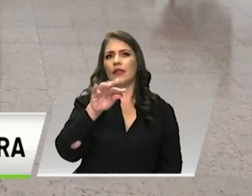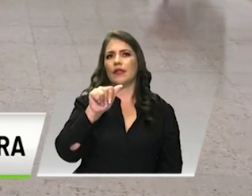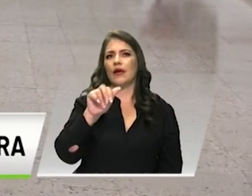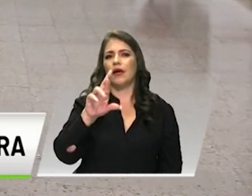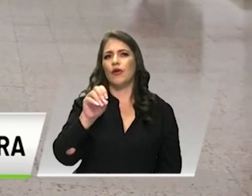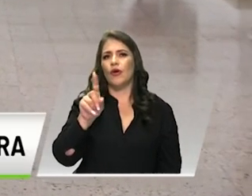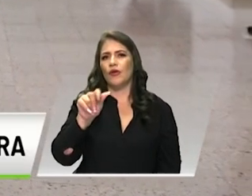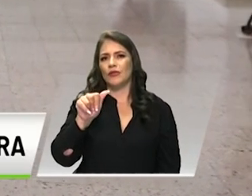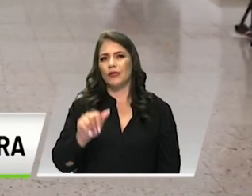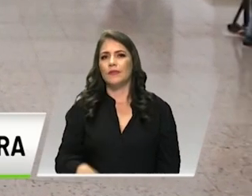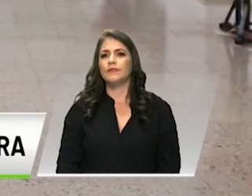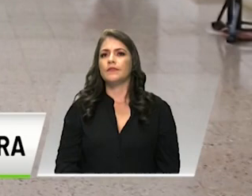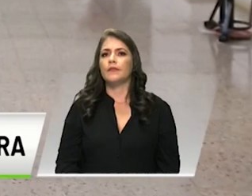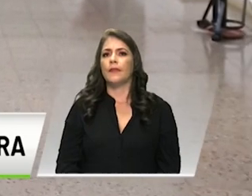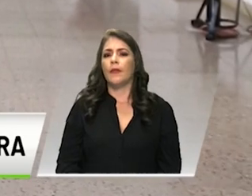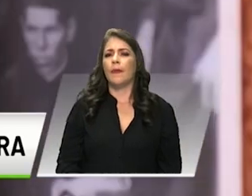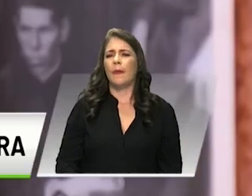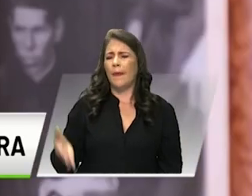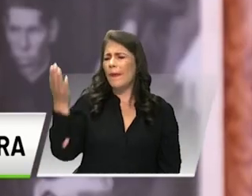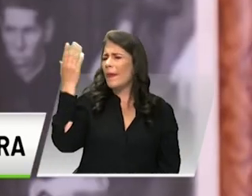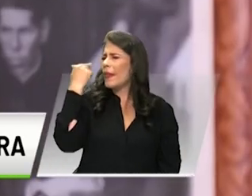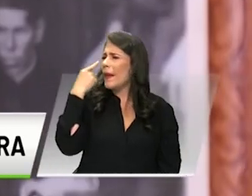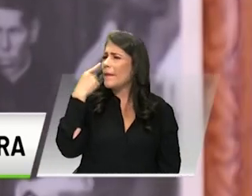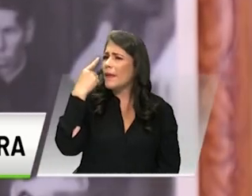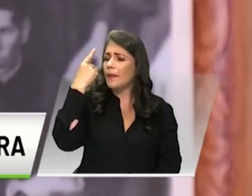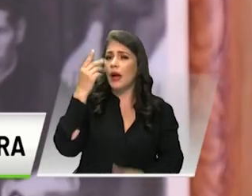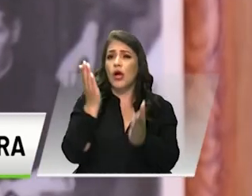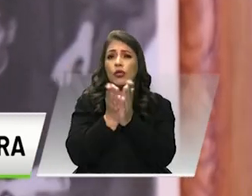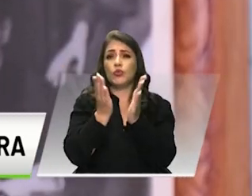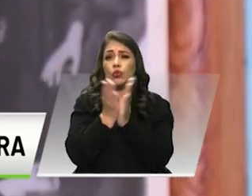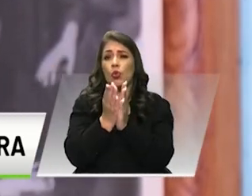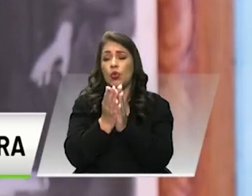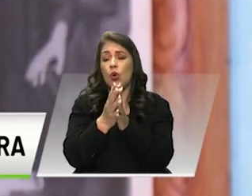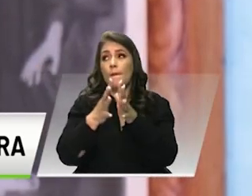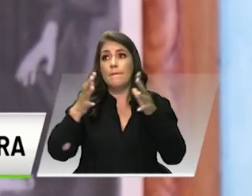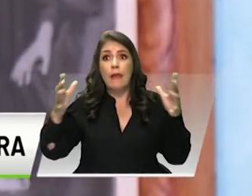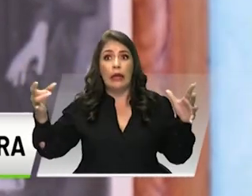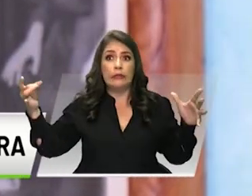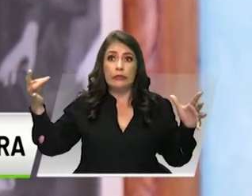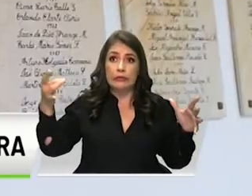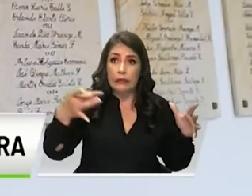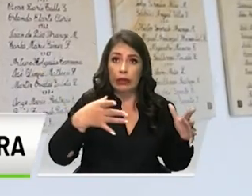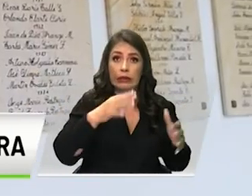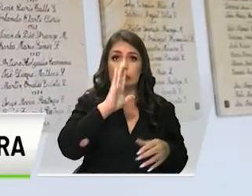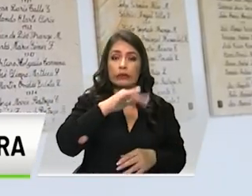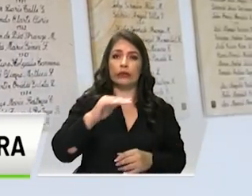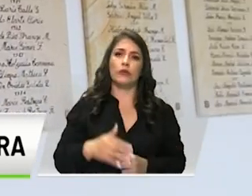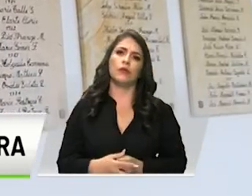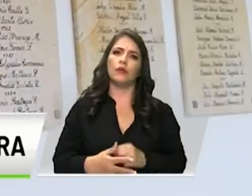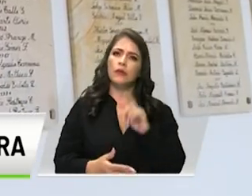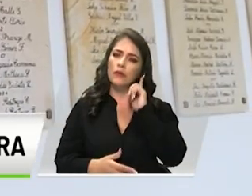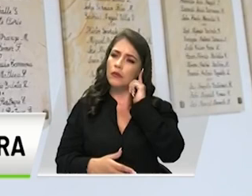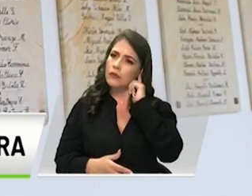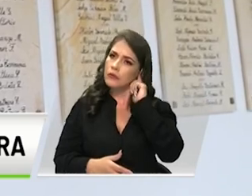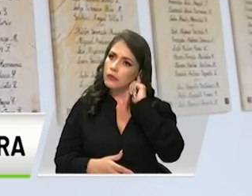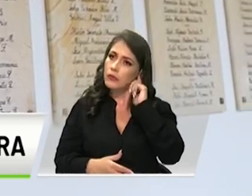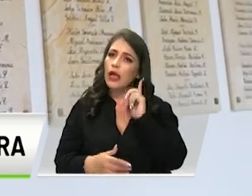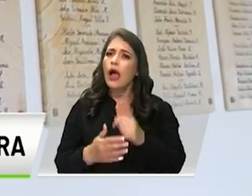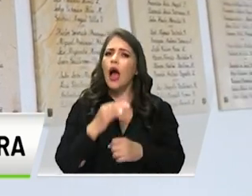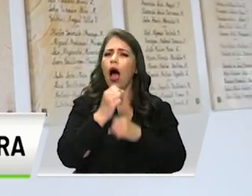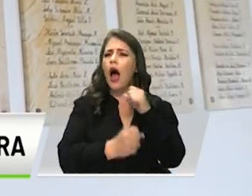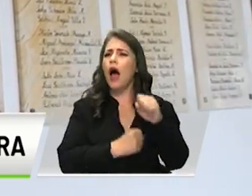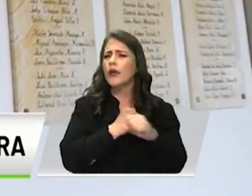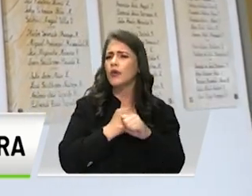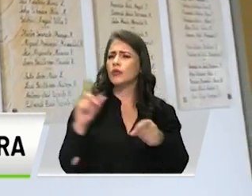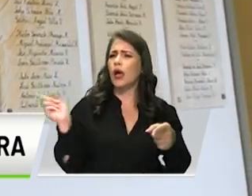Aquino, para la época uno de los centros de estudios religiosos más grandes y relevantes de Antioquia. Durante décadas, este